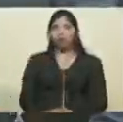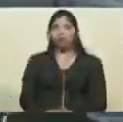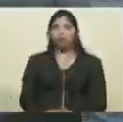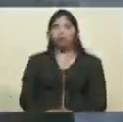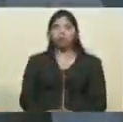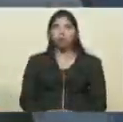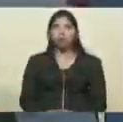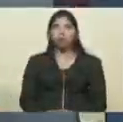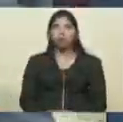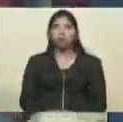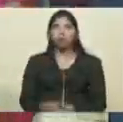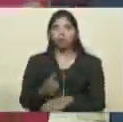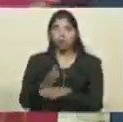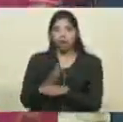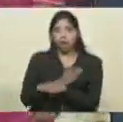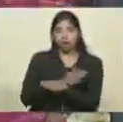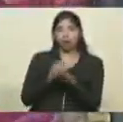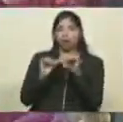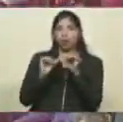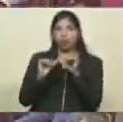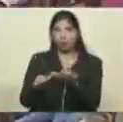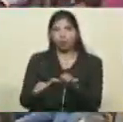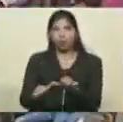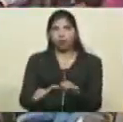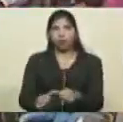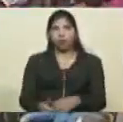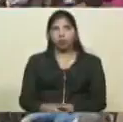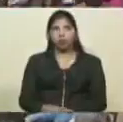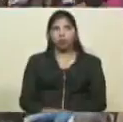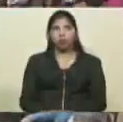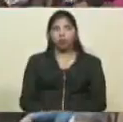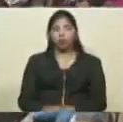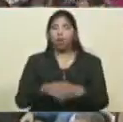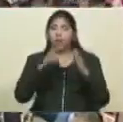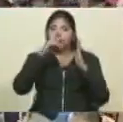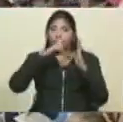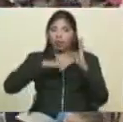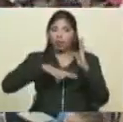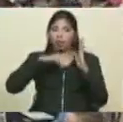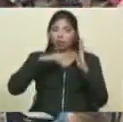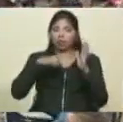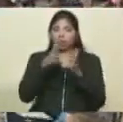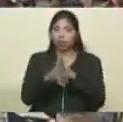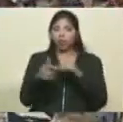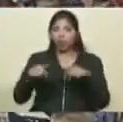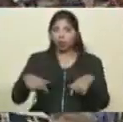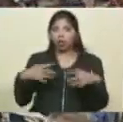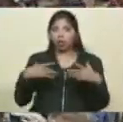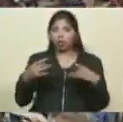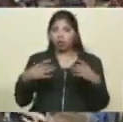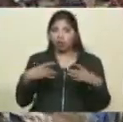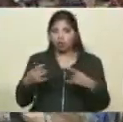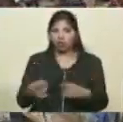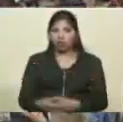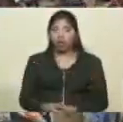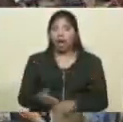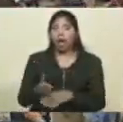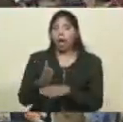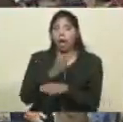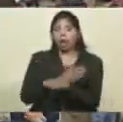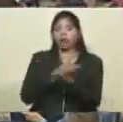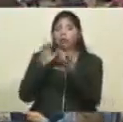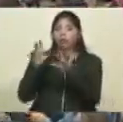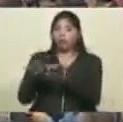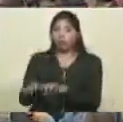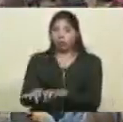inciso antes de dar continuidad con esta Asamblea Ordinaria y con la lectura del orden del día. Anteriormente, los secretarios